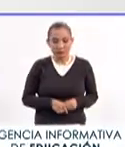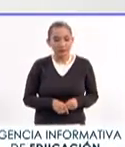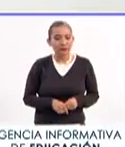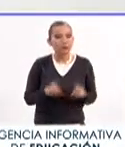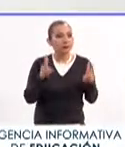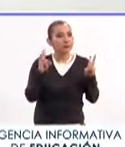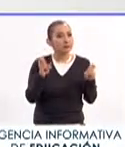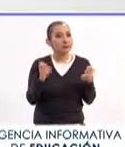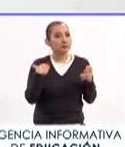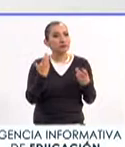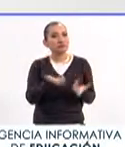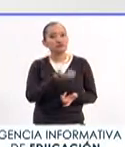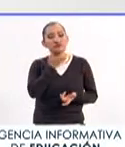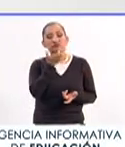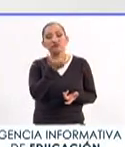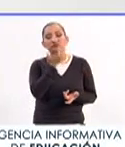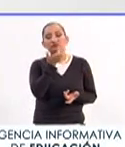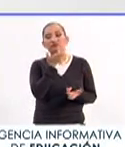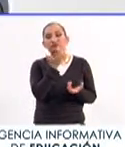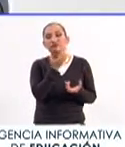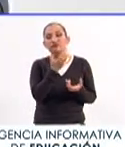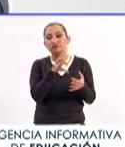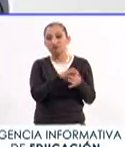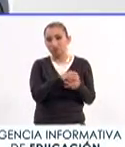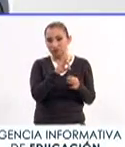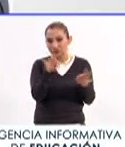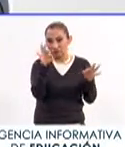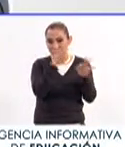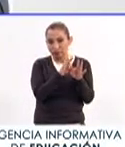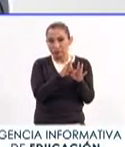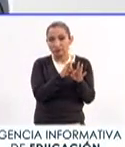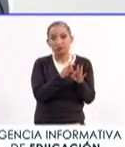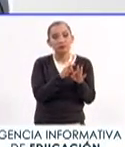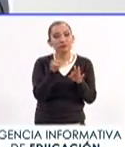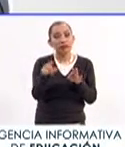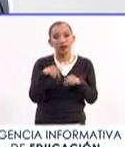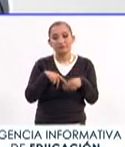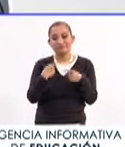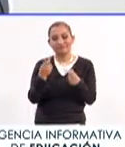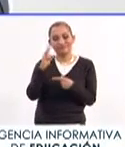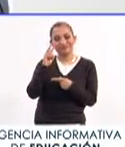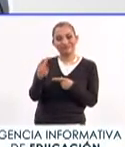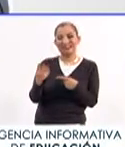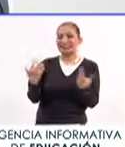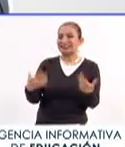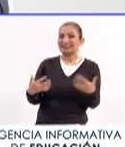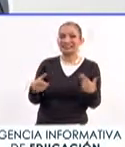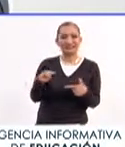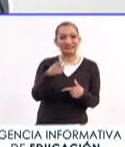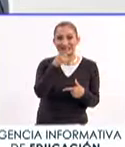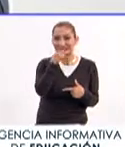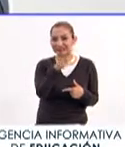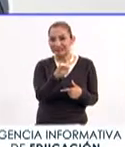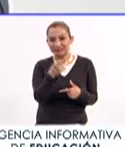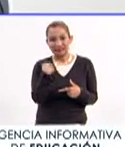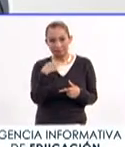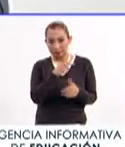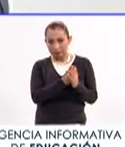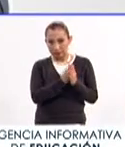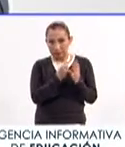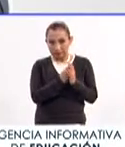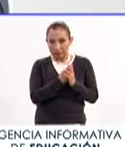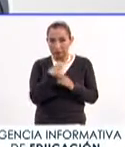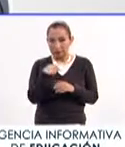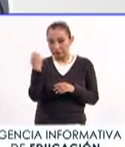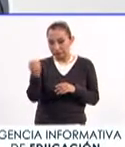tema de la adaptación creo que es un tema realmente importante, y la vulnerabilidad. Y yo siempre digo en mis clases y en